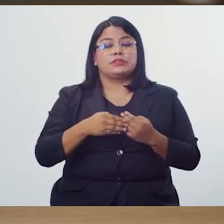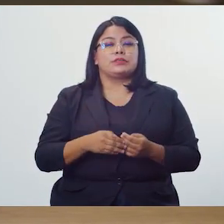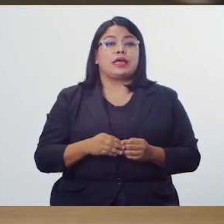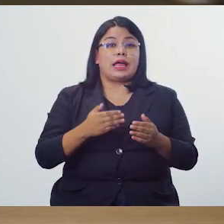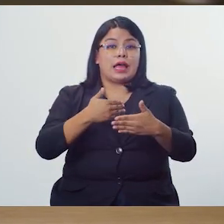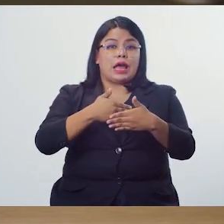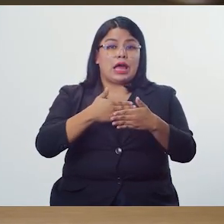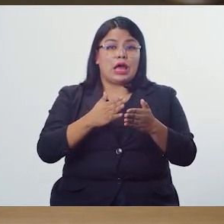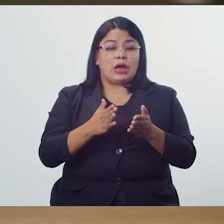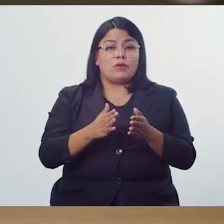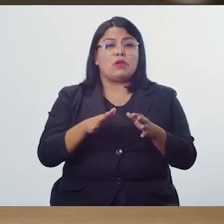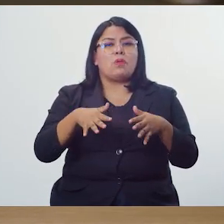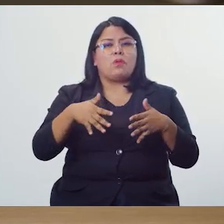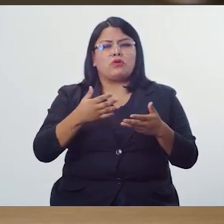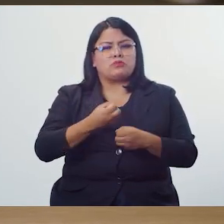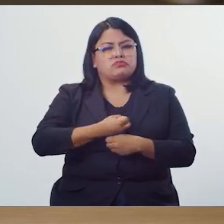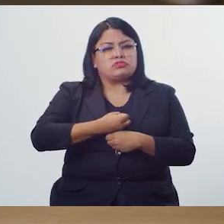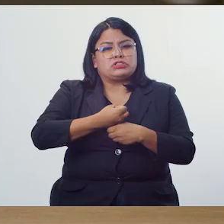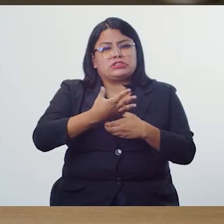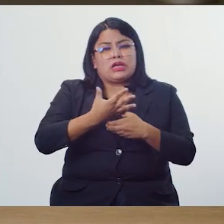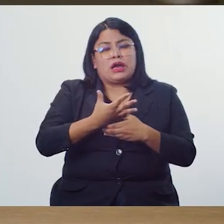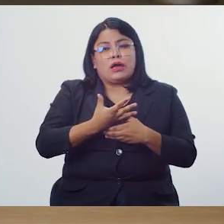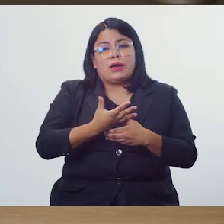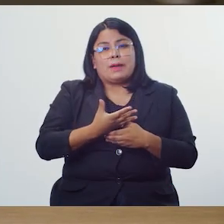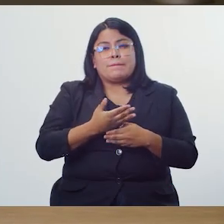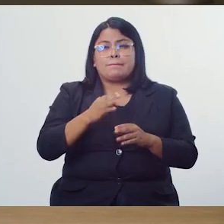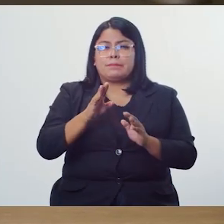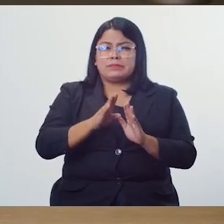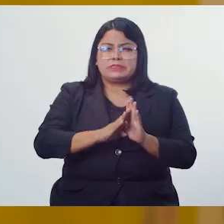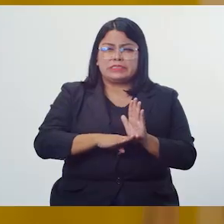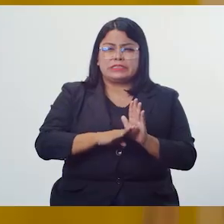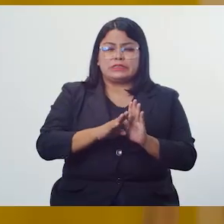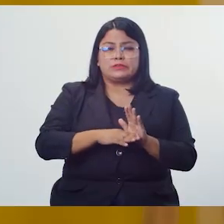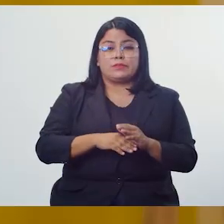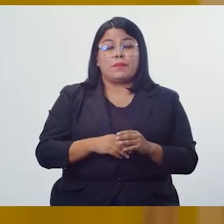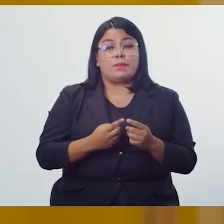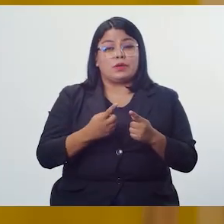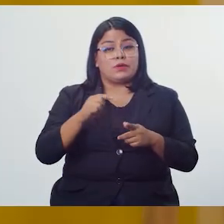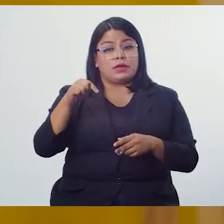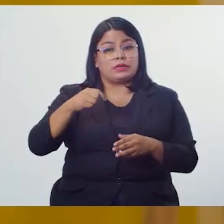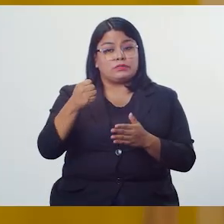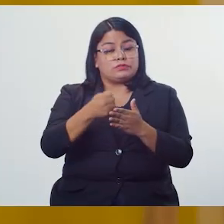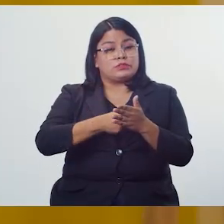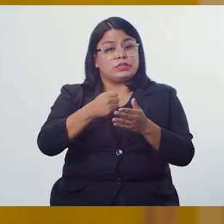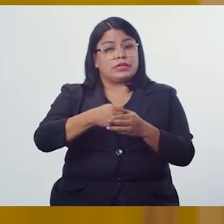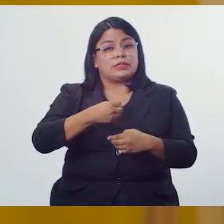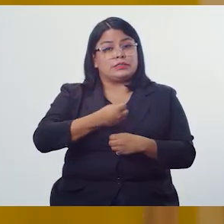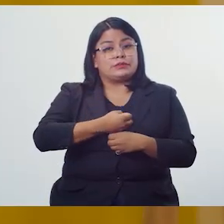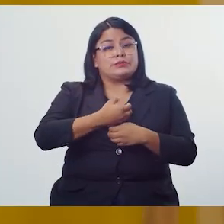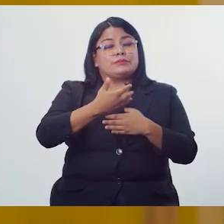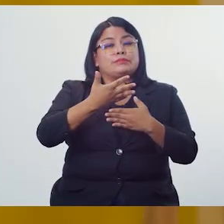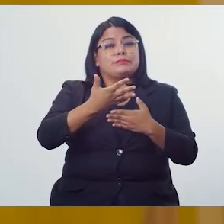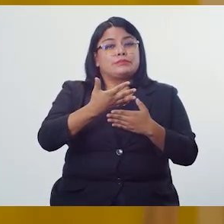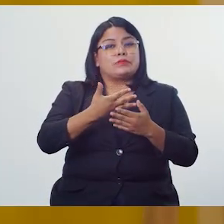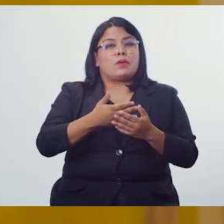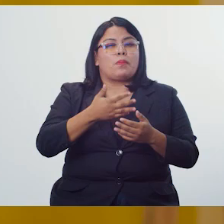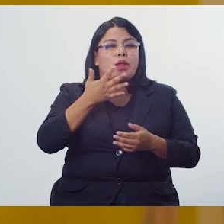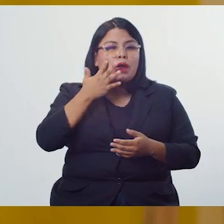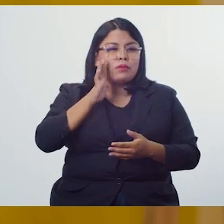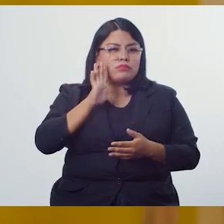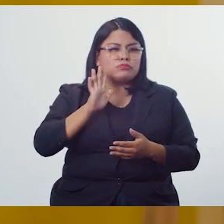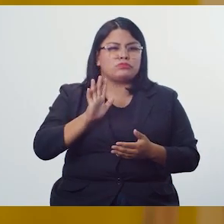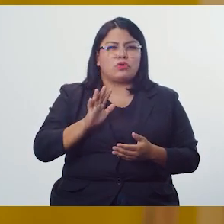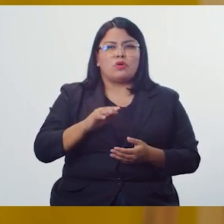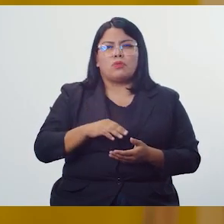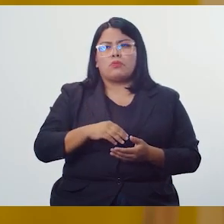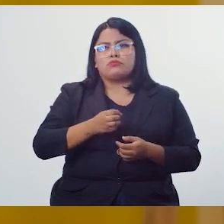la escritura y no la expresión oral, es precisamente nos expresamos, que pasa por la declamación de